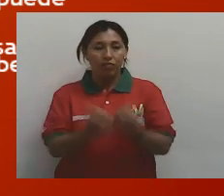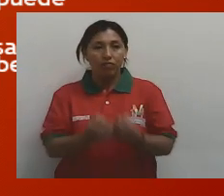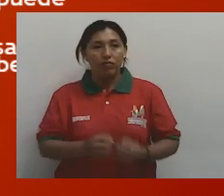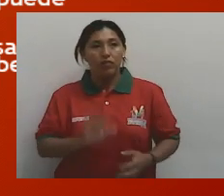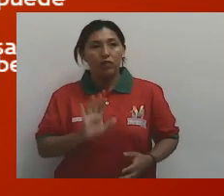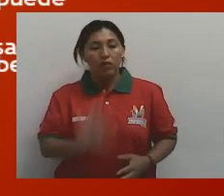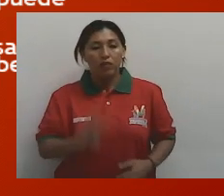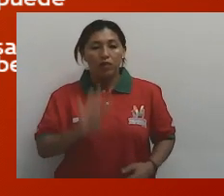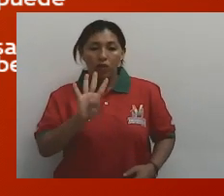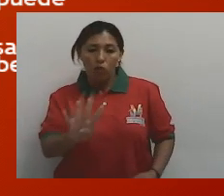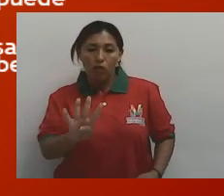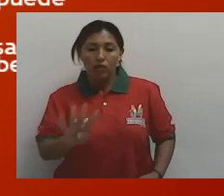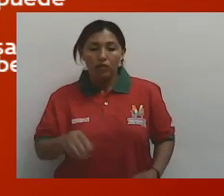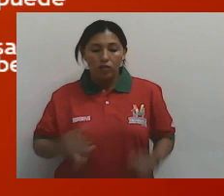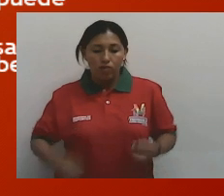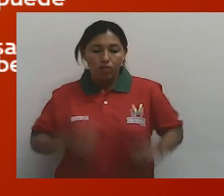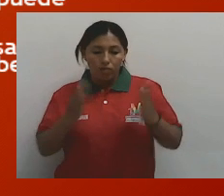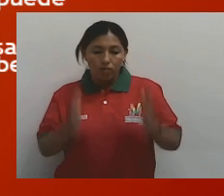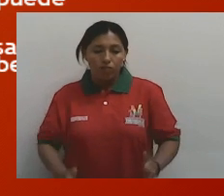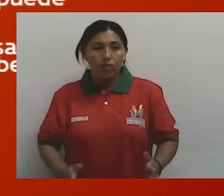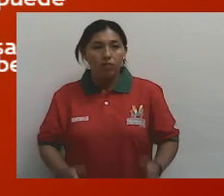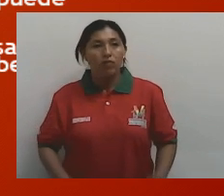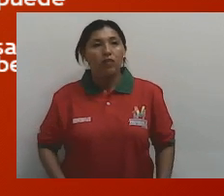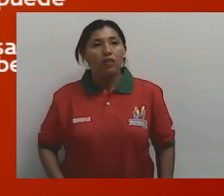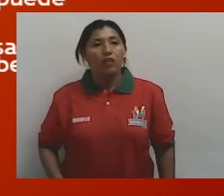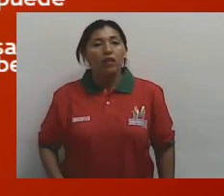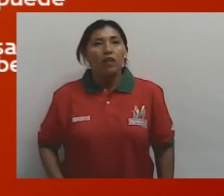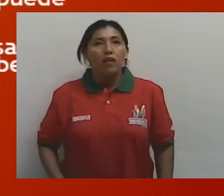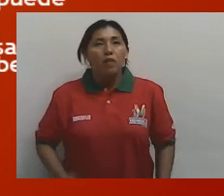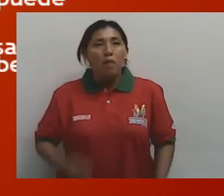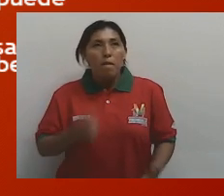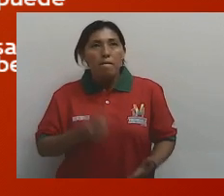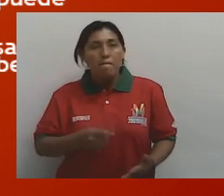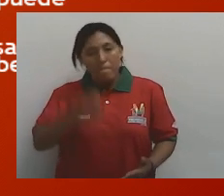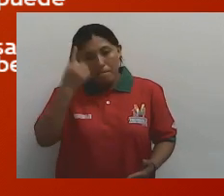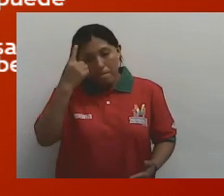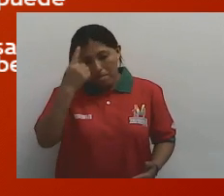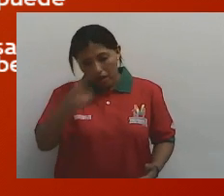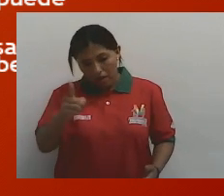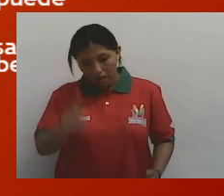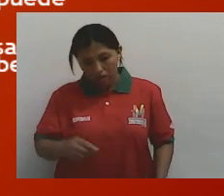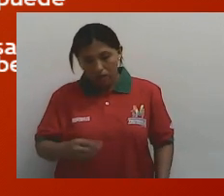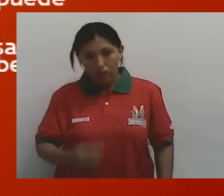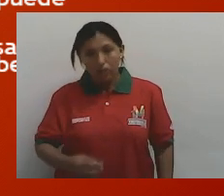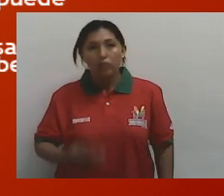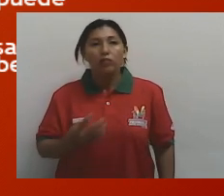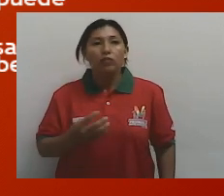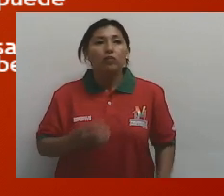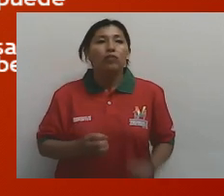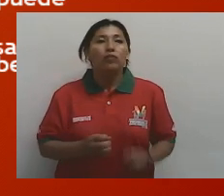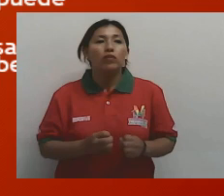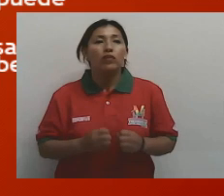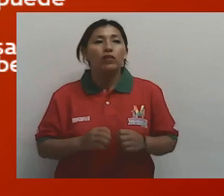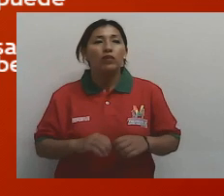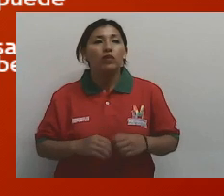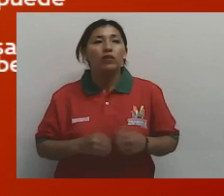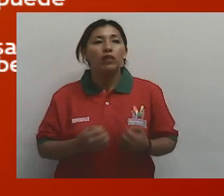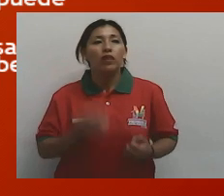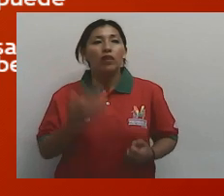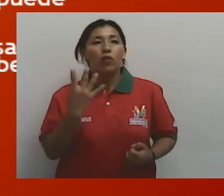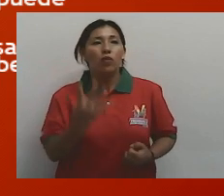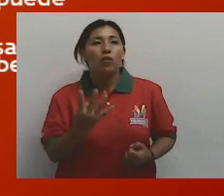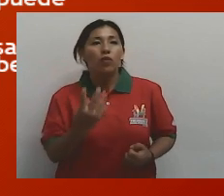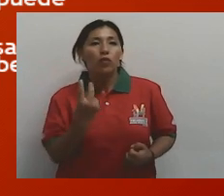4 jugadores. Pero como tiene 12, hay un jugador que ha participado un cuarto,